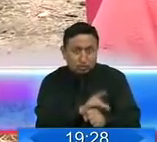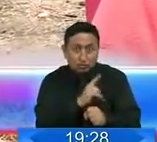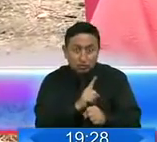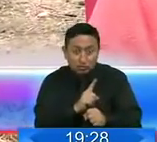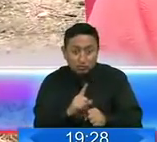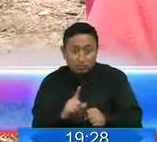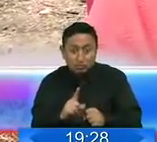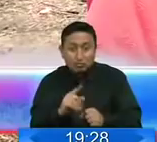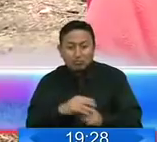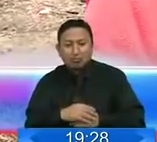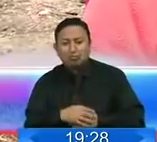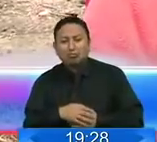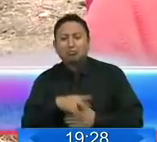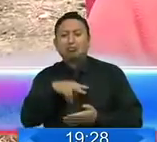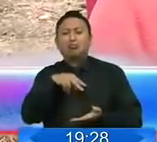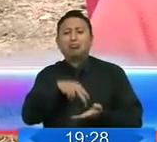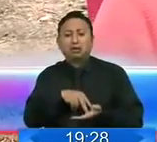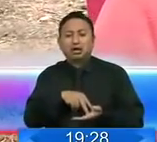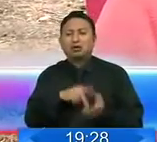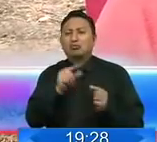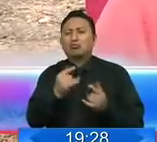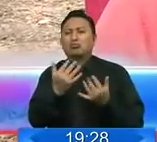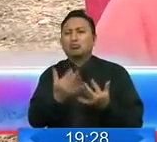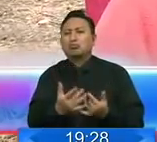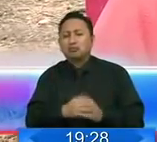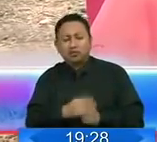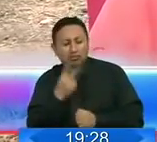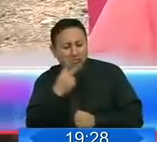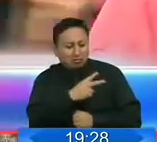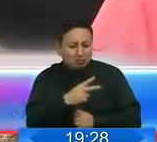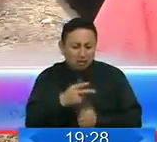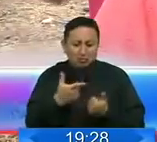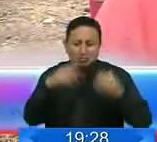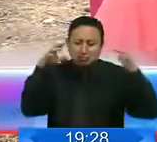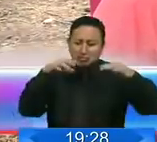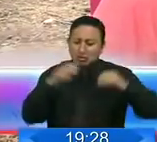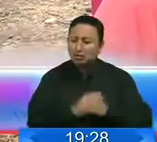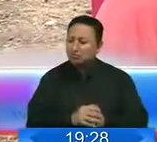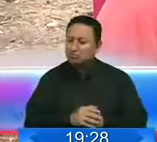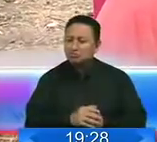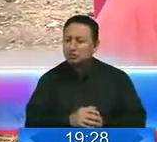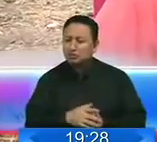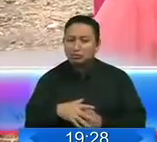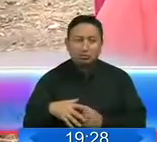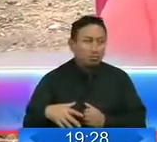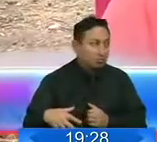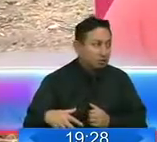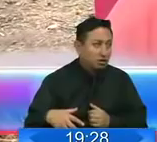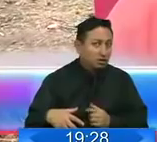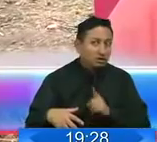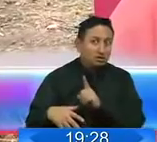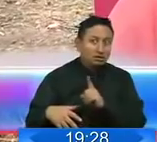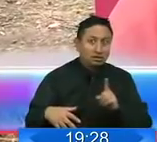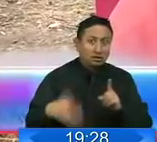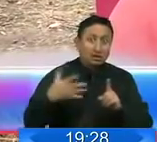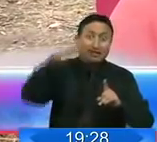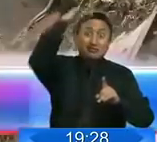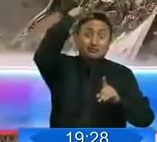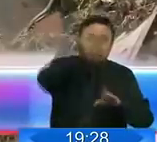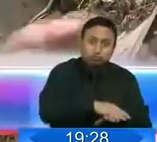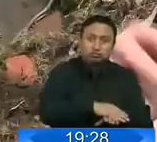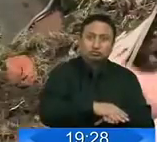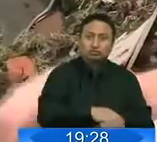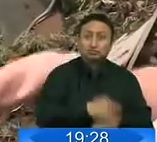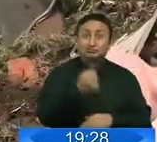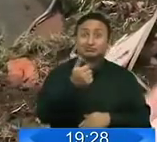quedo parada un rato así viendo que ya seguía lloviendo, digo, no, me voy. O sea, por poco me quedo yo ahí dentro. Estamos ya